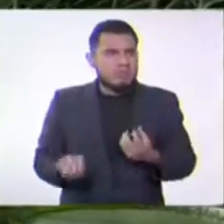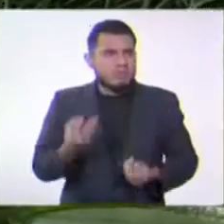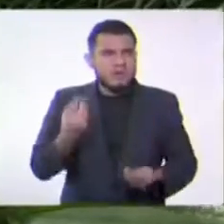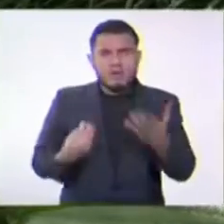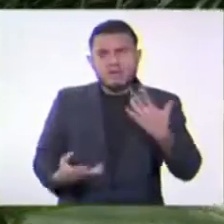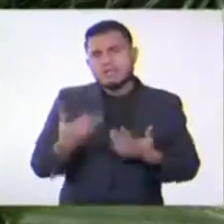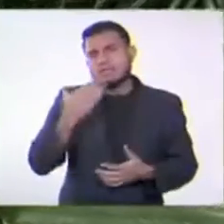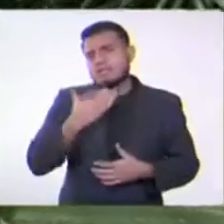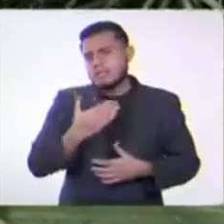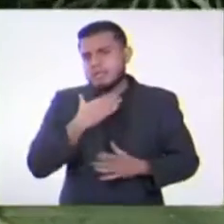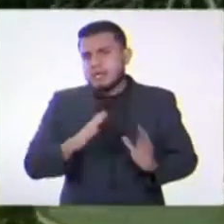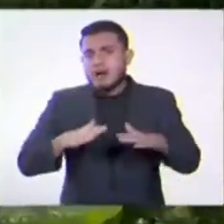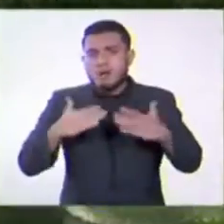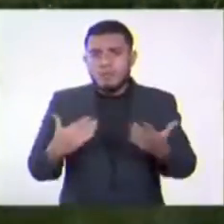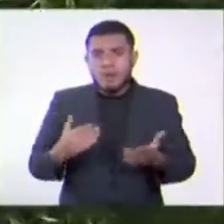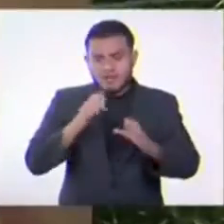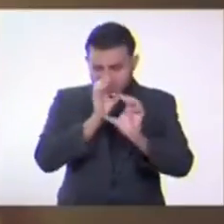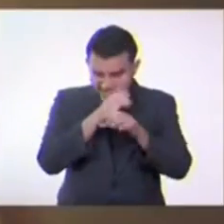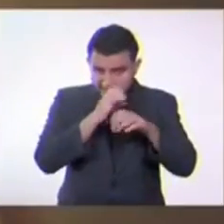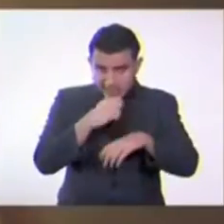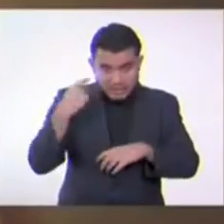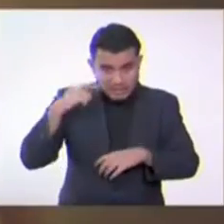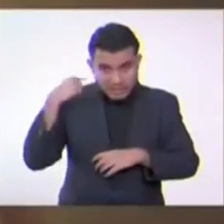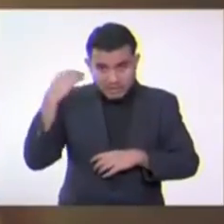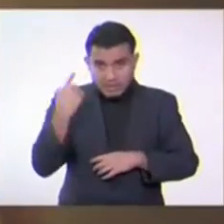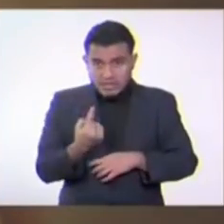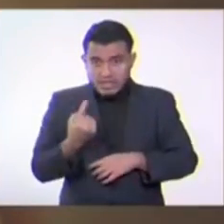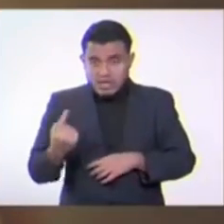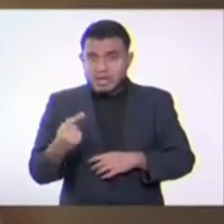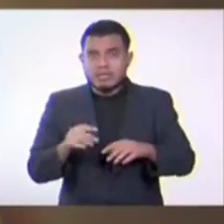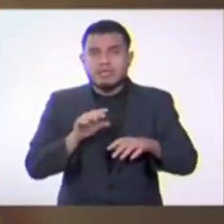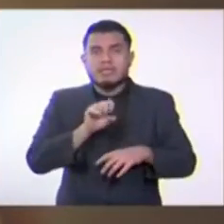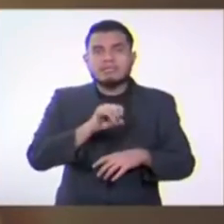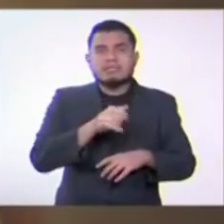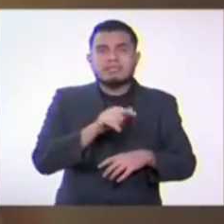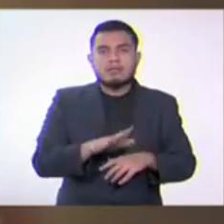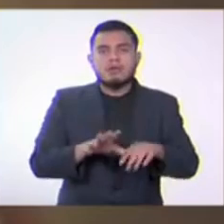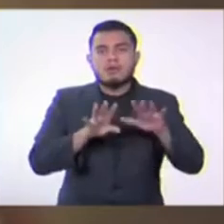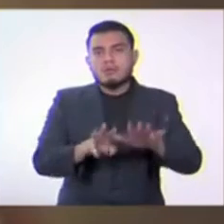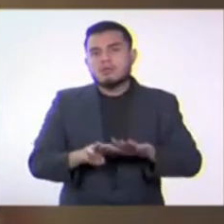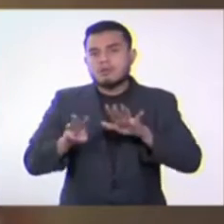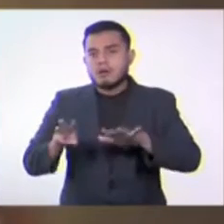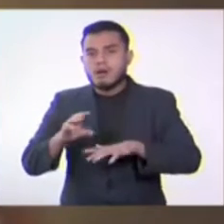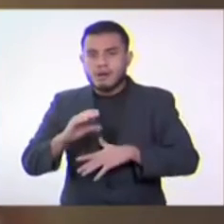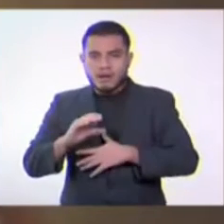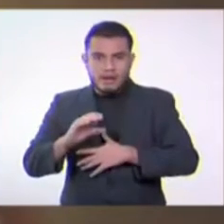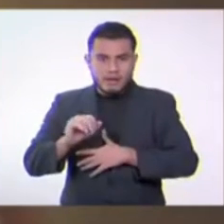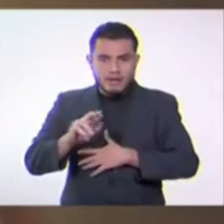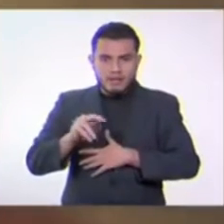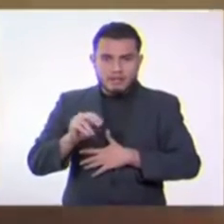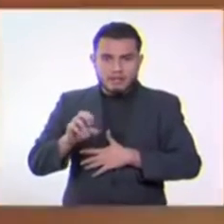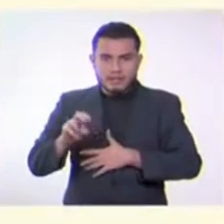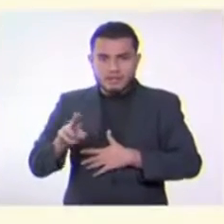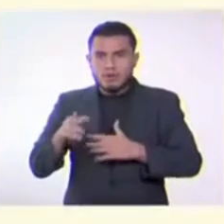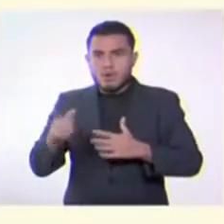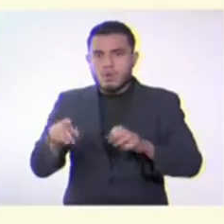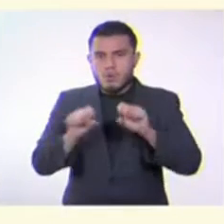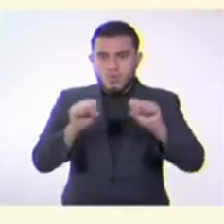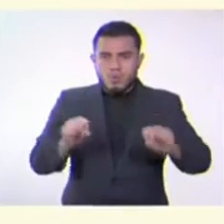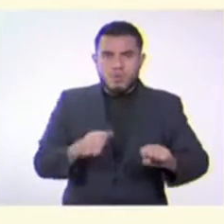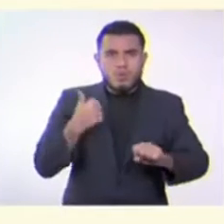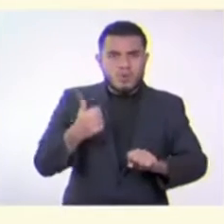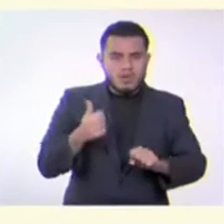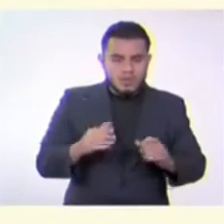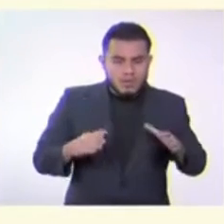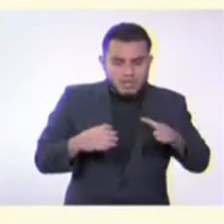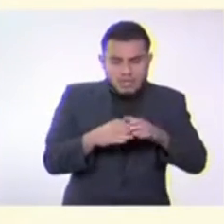un dolor de cabeza para los científicos. Hacia el siglo XVIII, Carl Linnaeus desarrolló un ingenioso sistema donde agrupaba